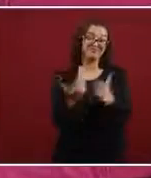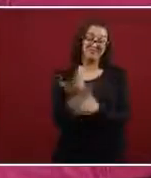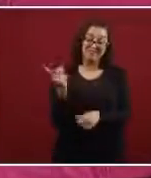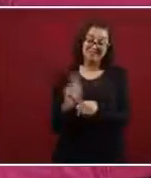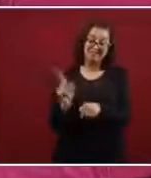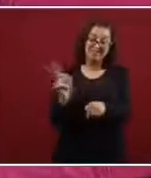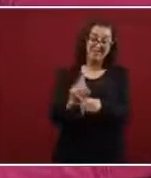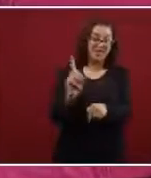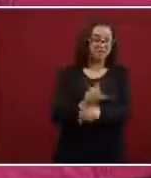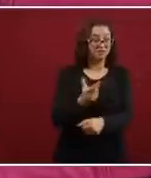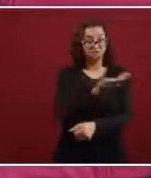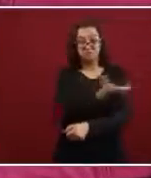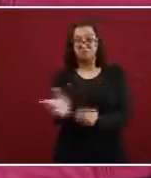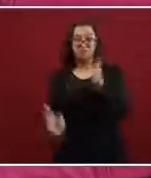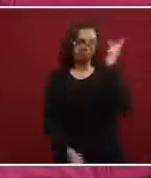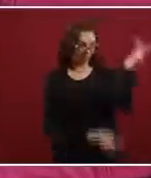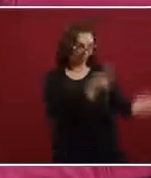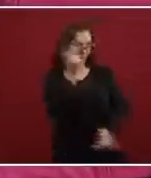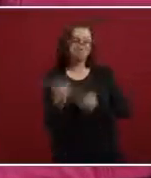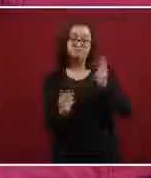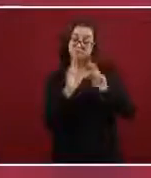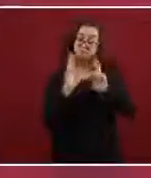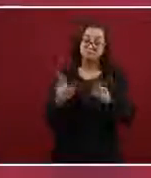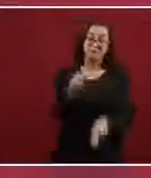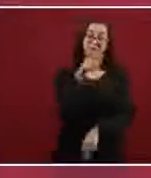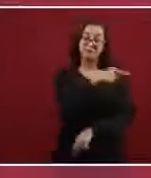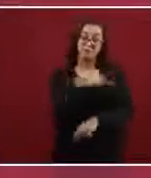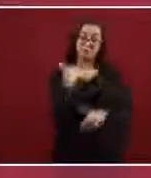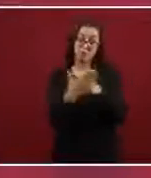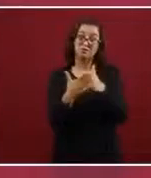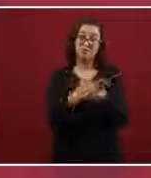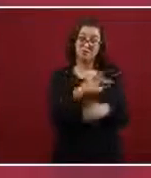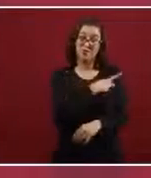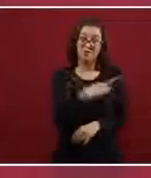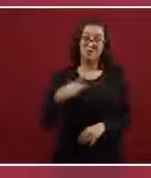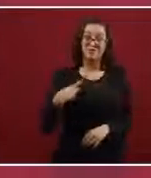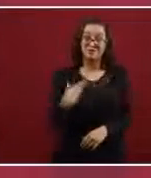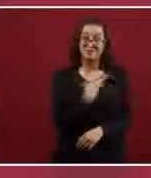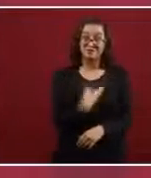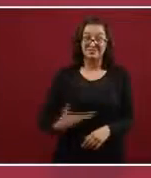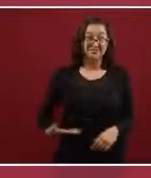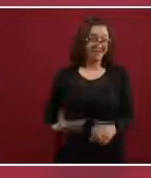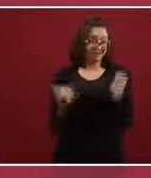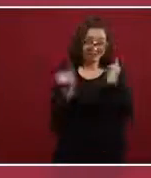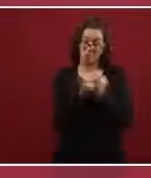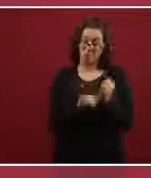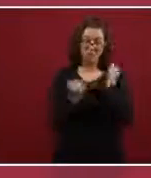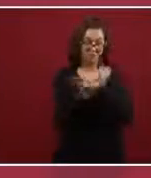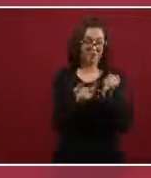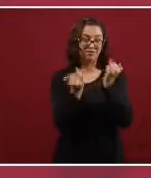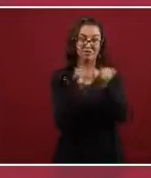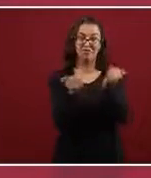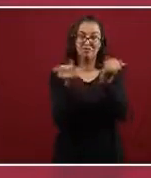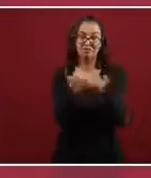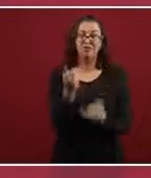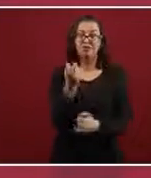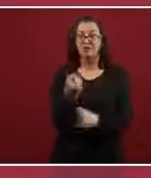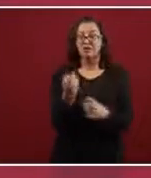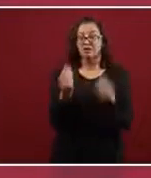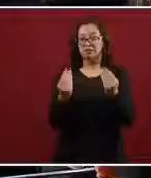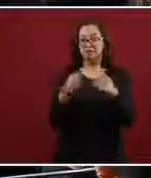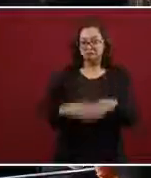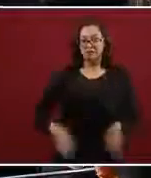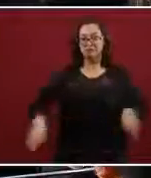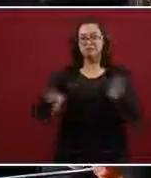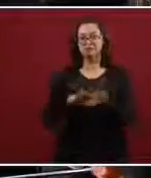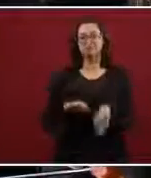contestándoles preguntas. Entonces, por eso es muy importante lo que estamos viviendo. Presidente, pero... Entonces, miren,